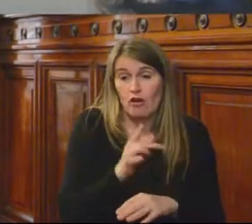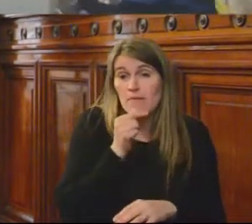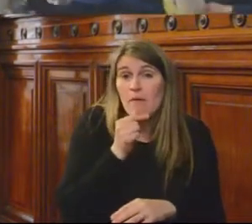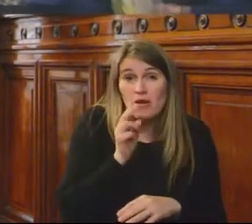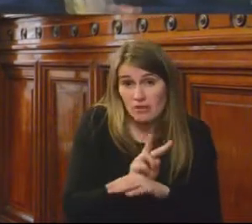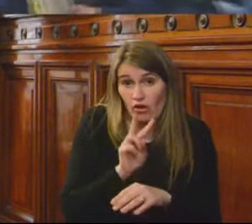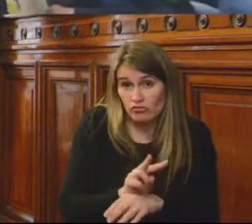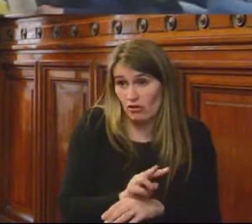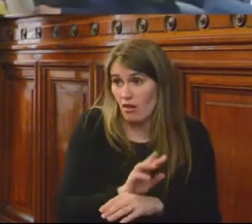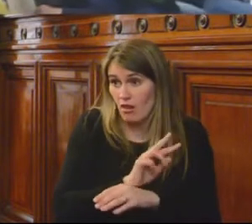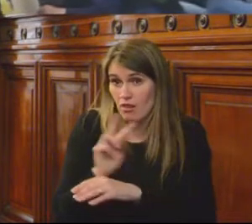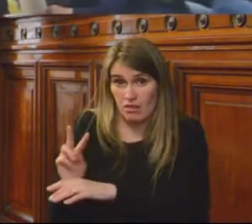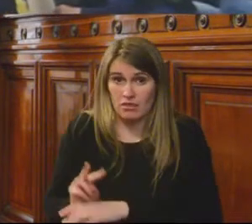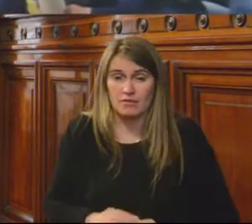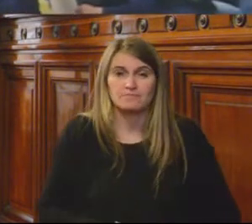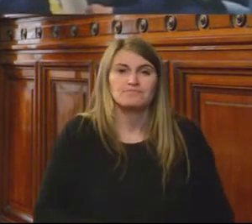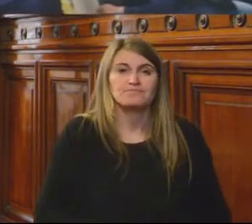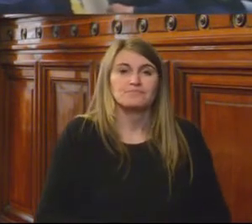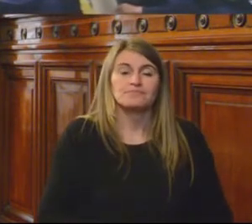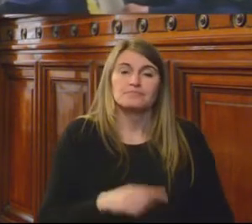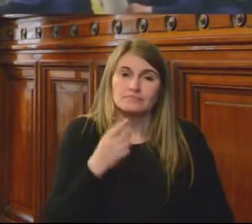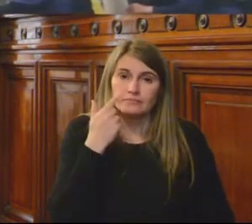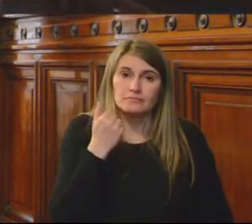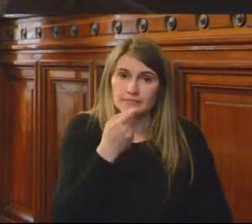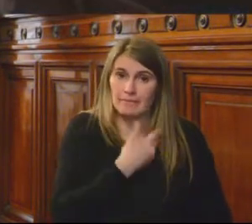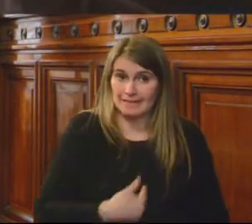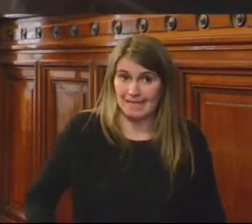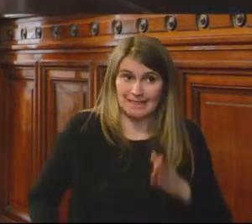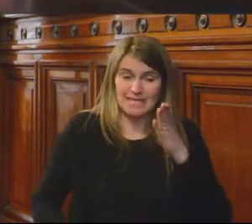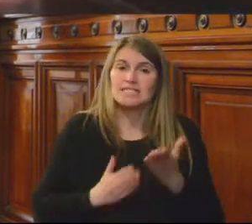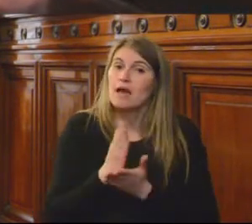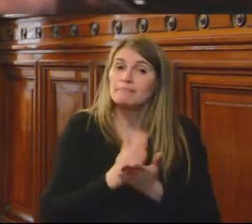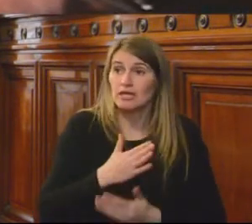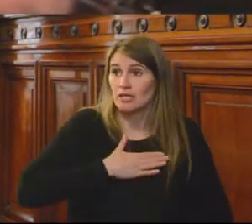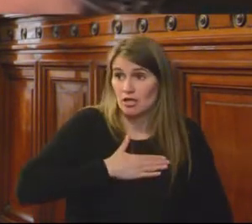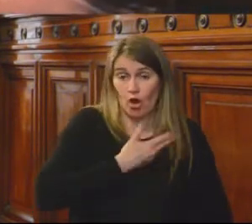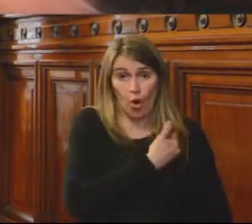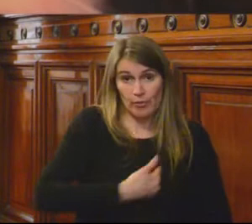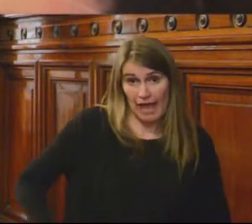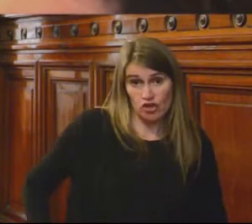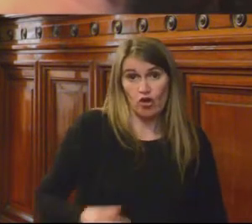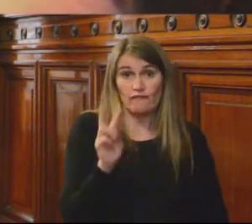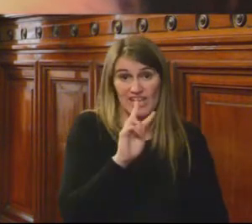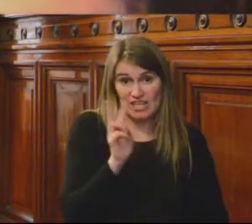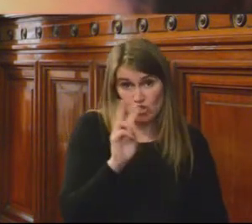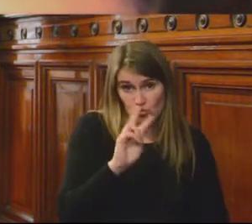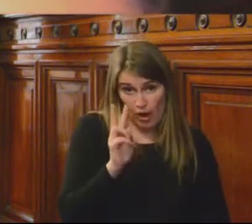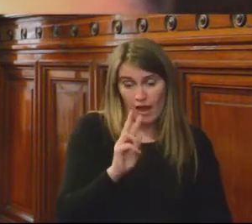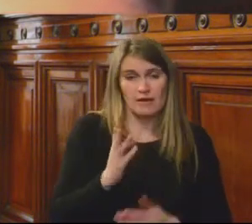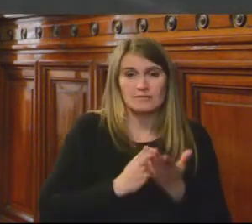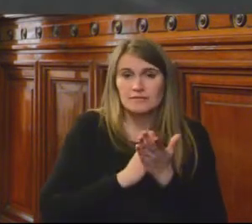orden público. Señor Presidente, el gobierno venezolano siempre ha garantizado, especialmente, por supuesto, en